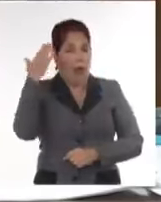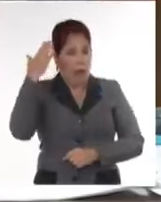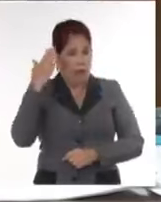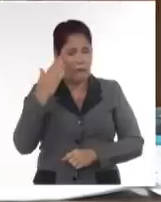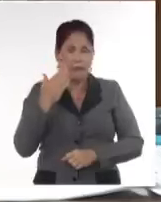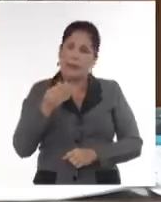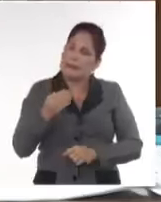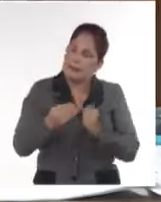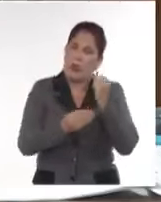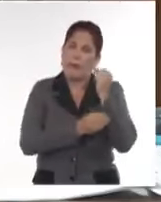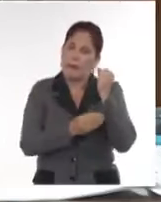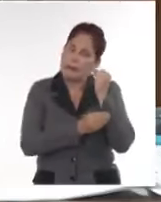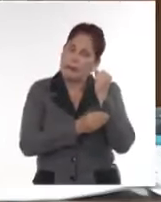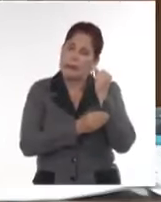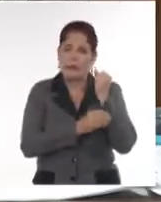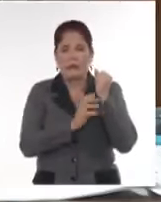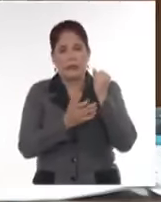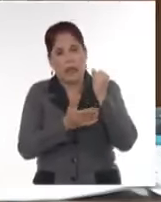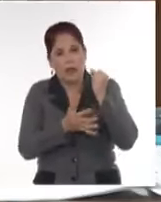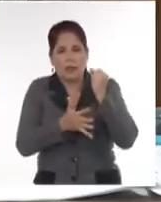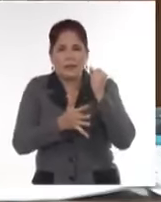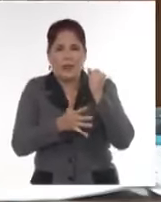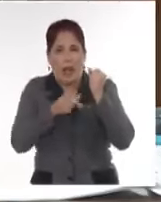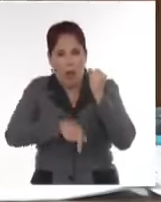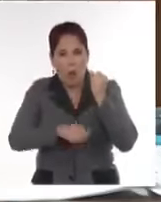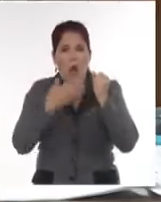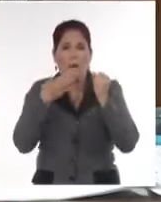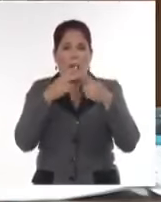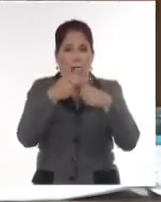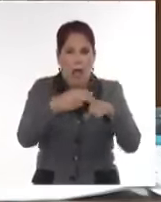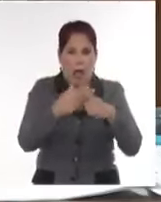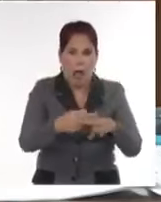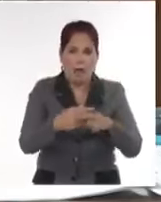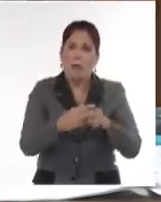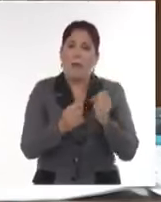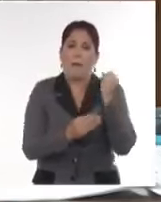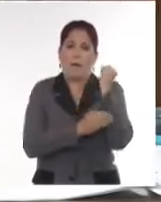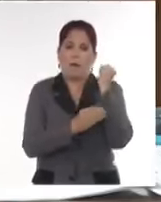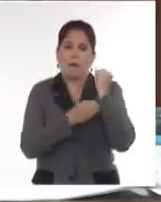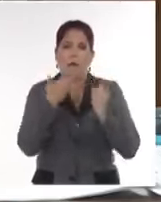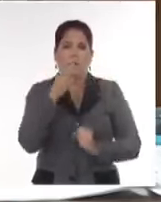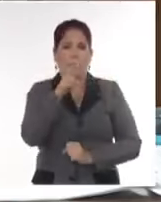antes de empezar el mantenimiento, y va a entrar con